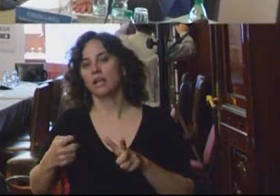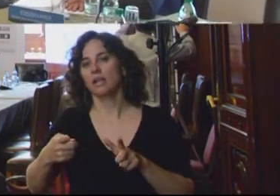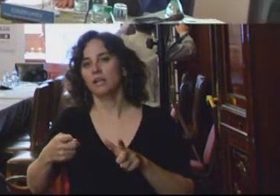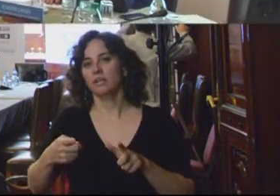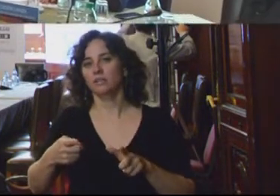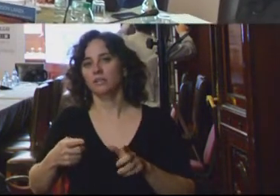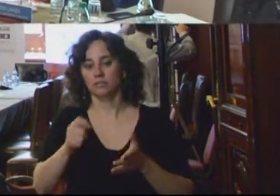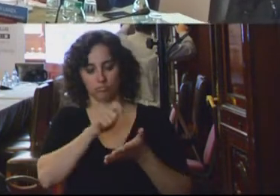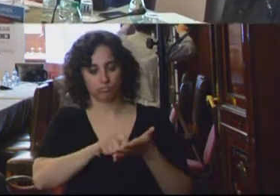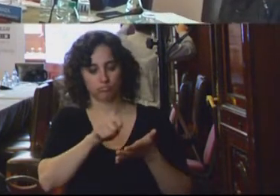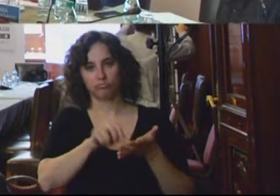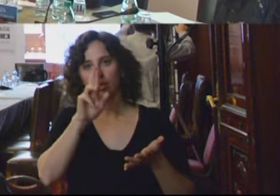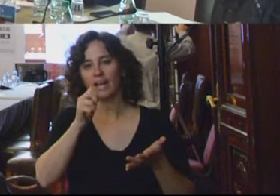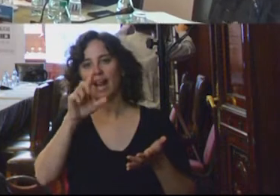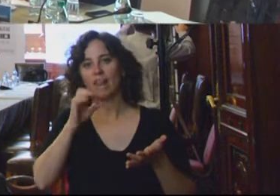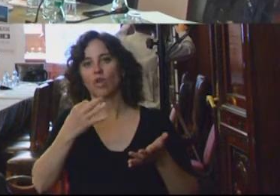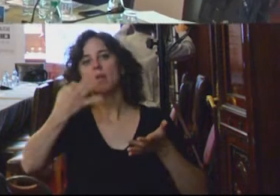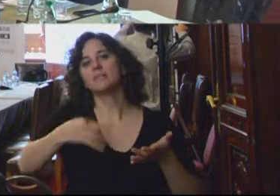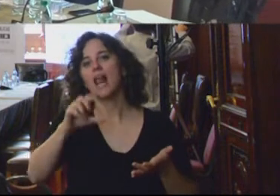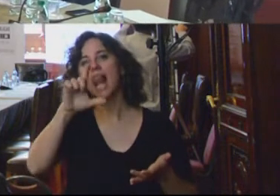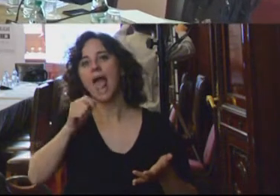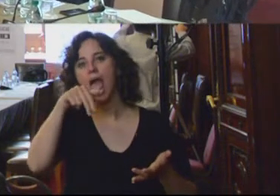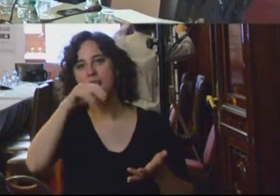al relator especial Edison Lanza,